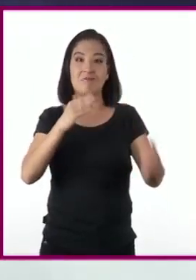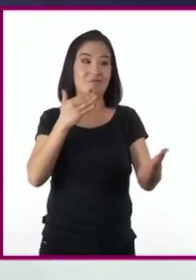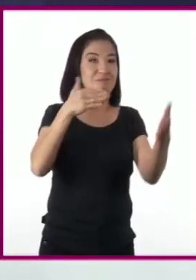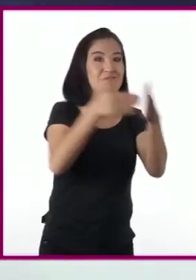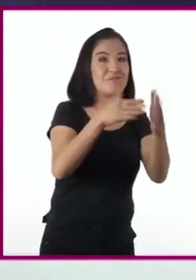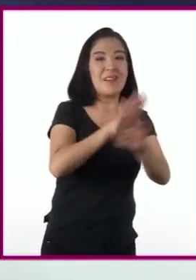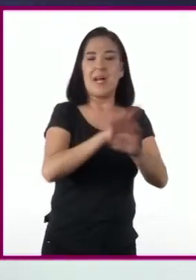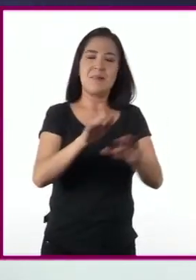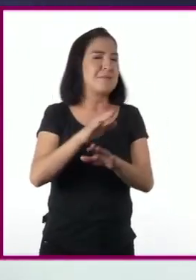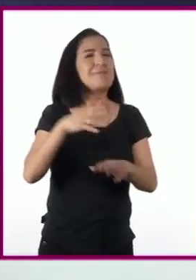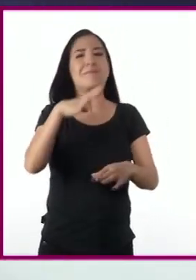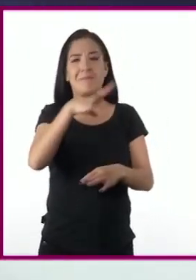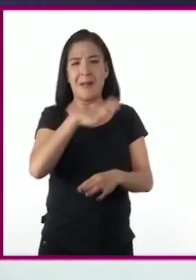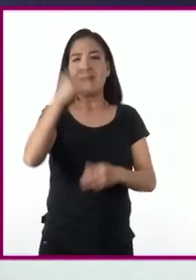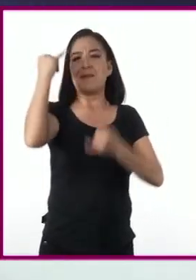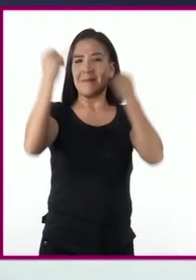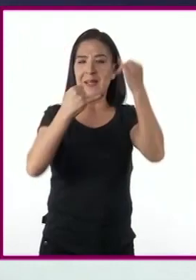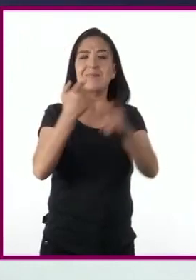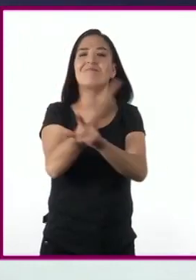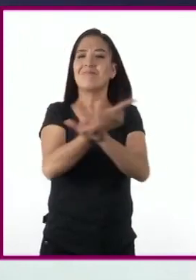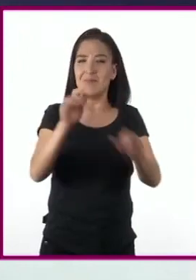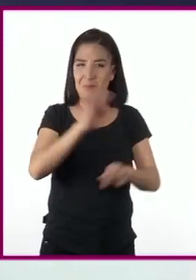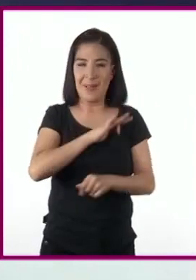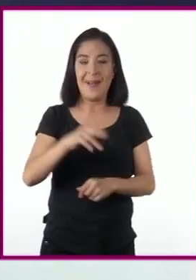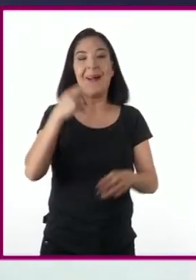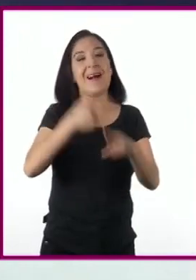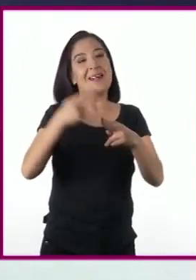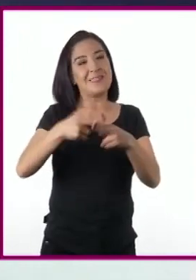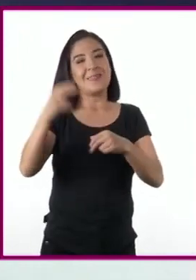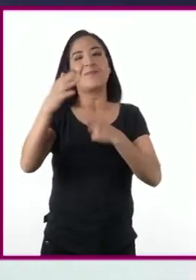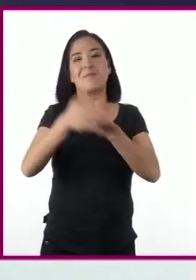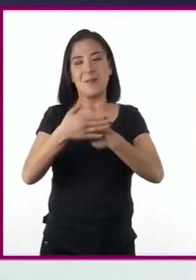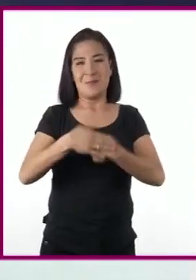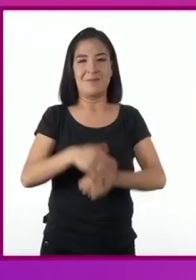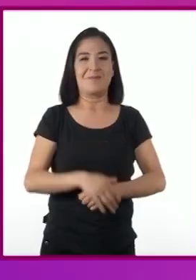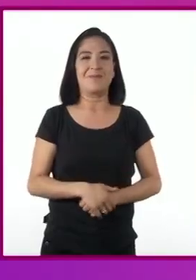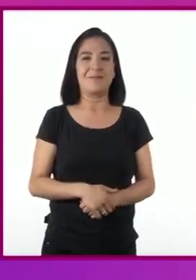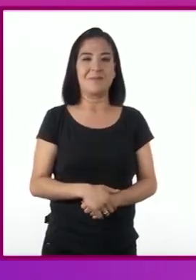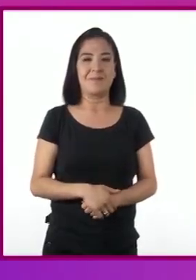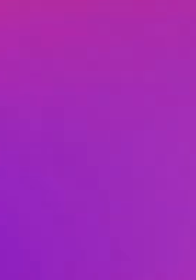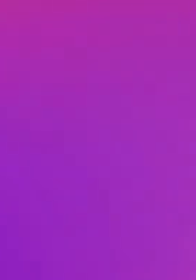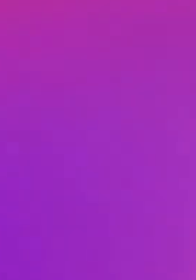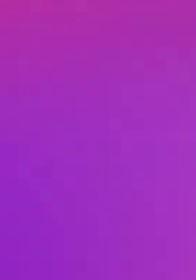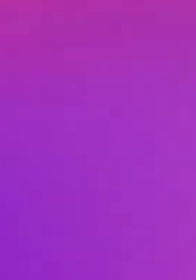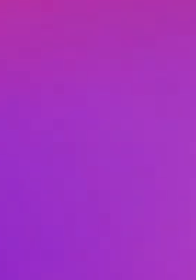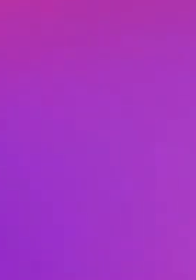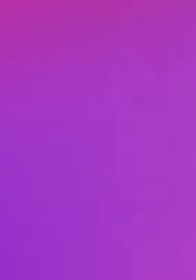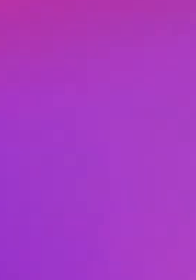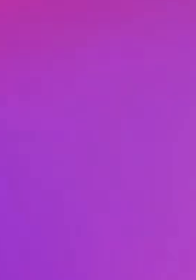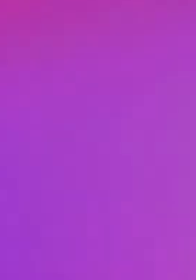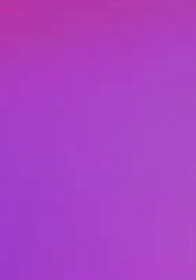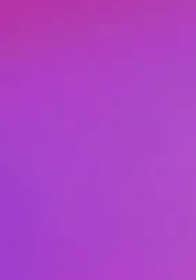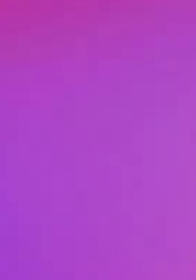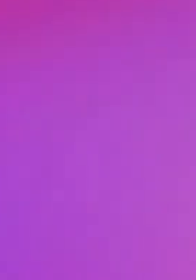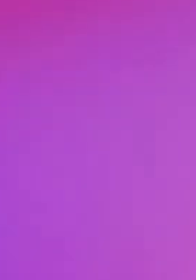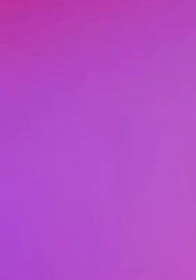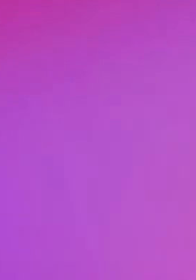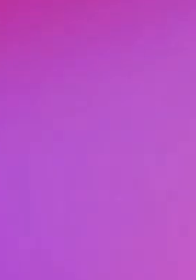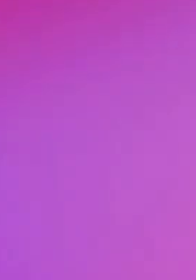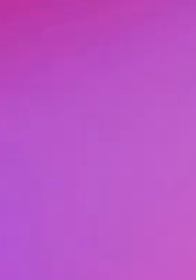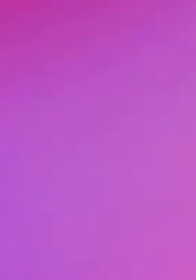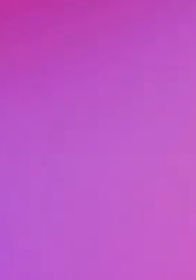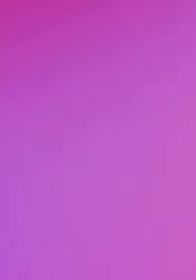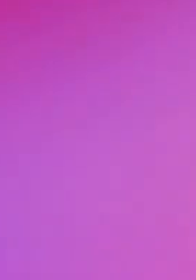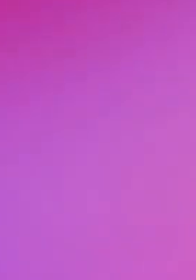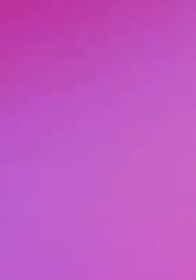imaginación todo es posible. ¡Hasta la próxima! Si tienes dudas o necesitas ayuda, llama al